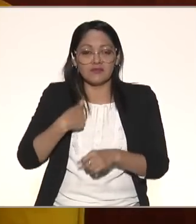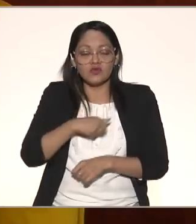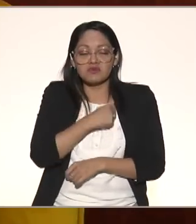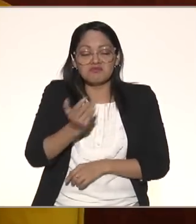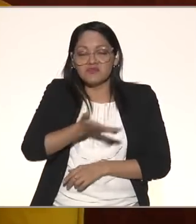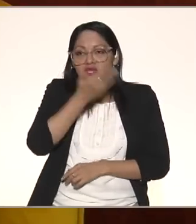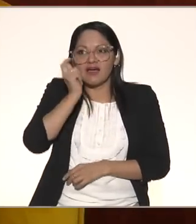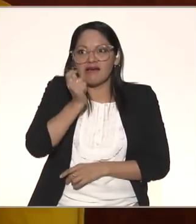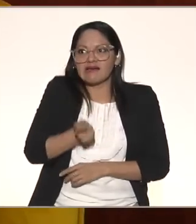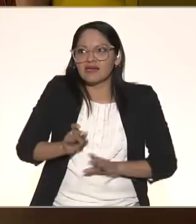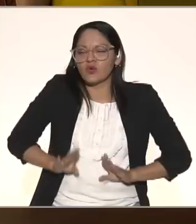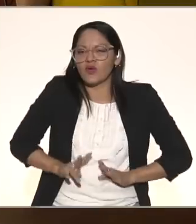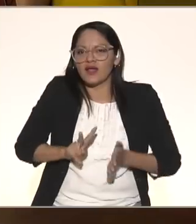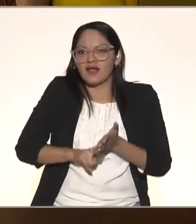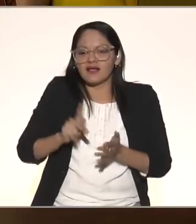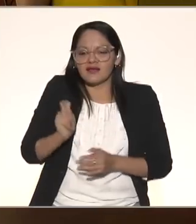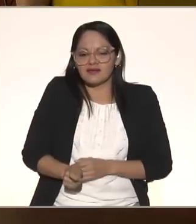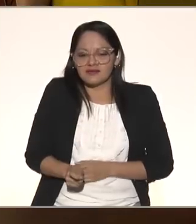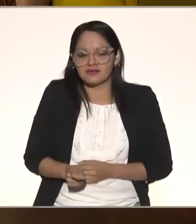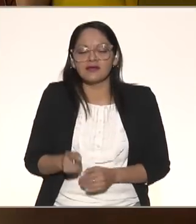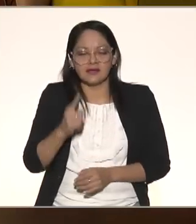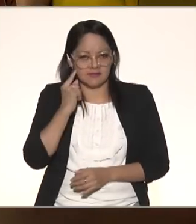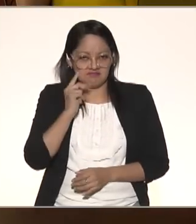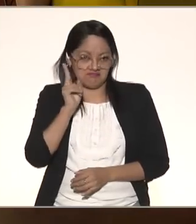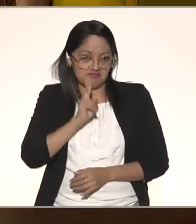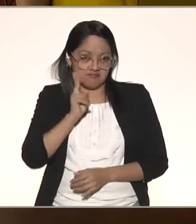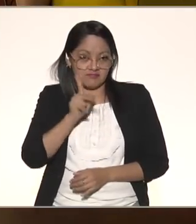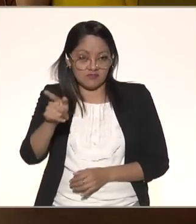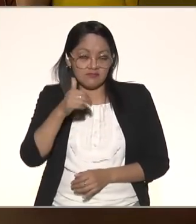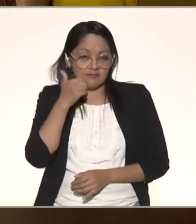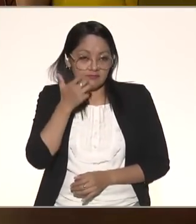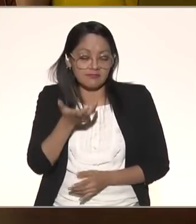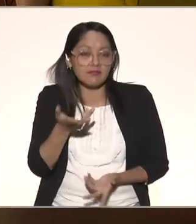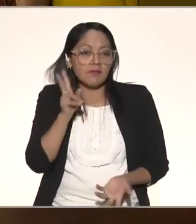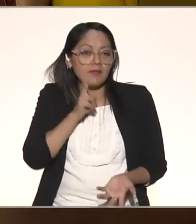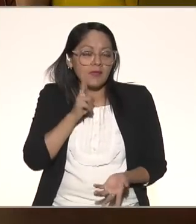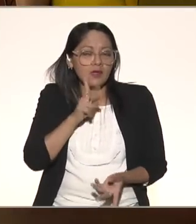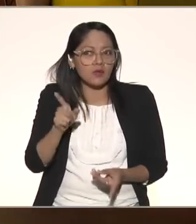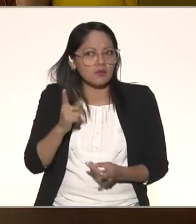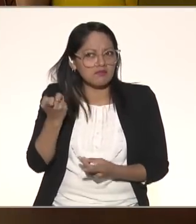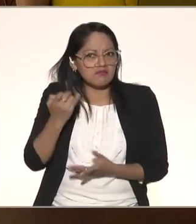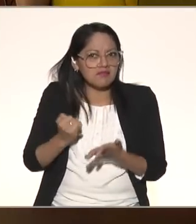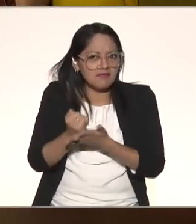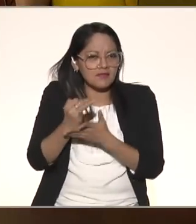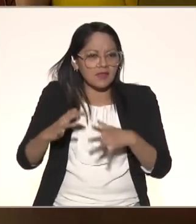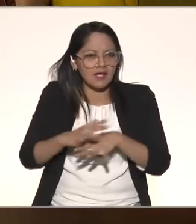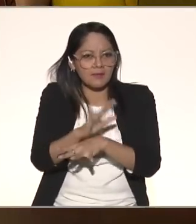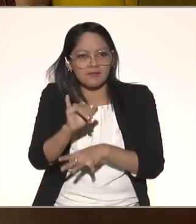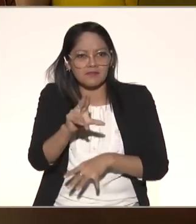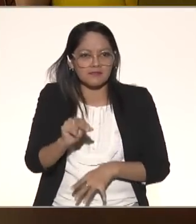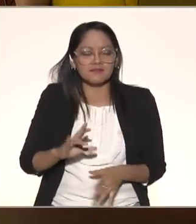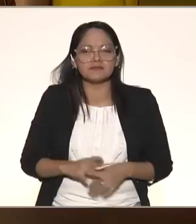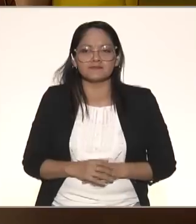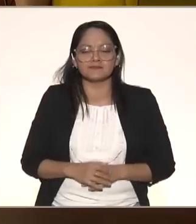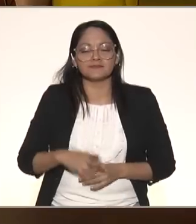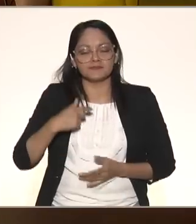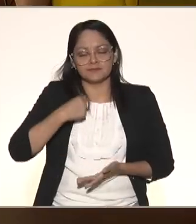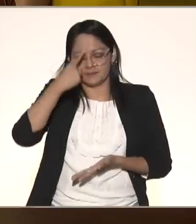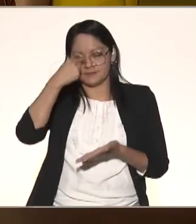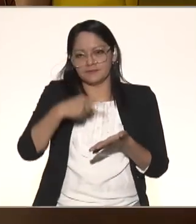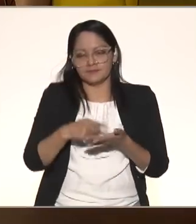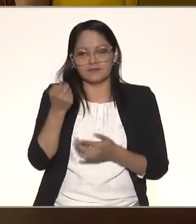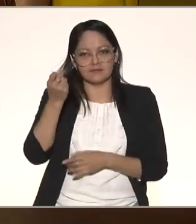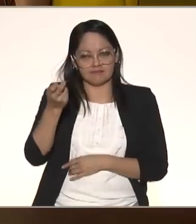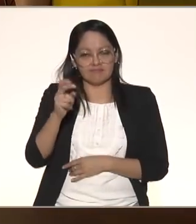son los valores. No sé qué podrían aportarle a él respecto a si ha cambiado esa definición. Creo que ahí es una